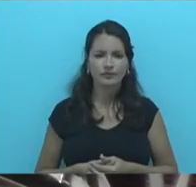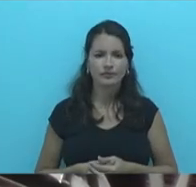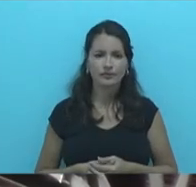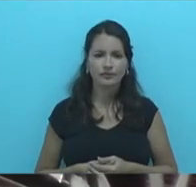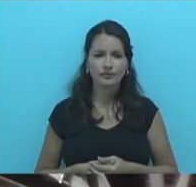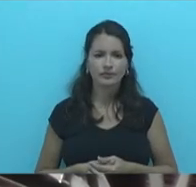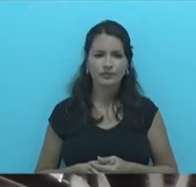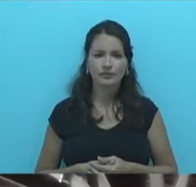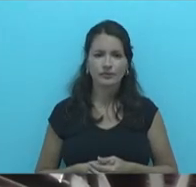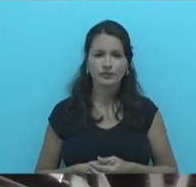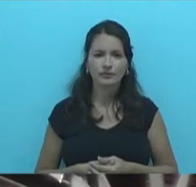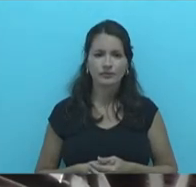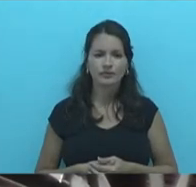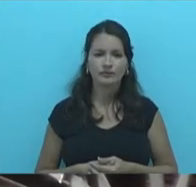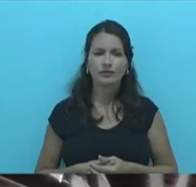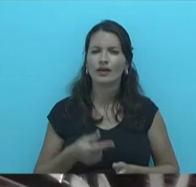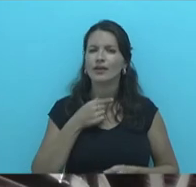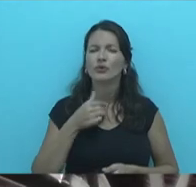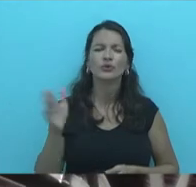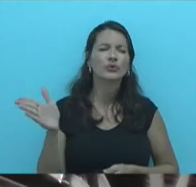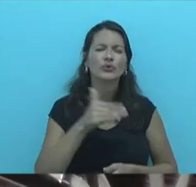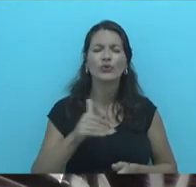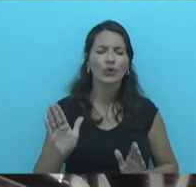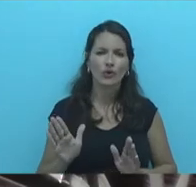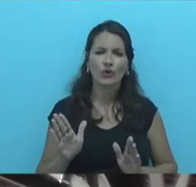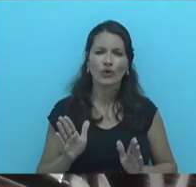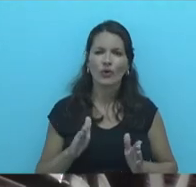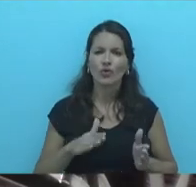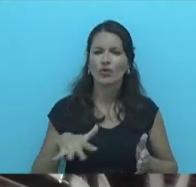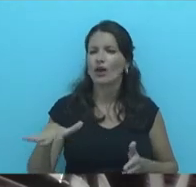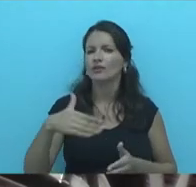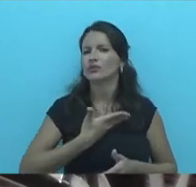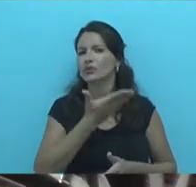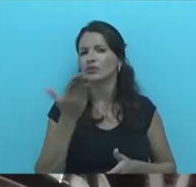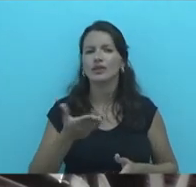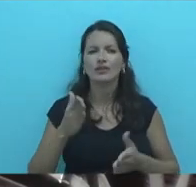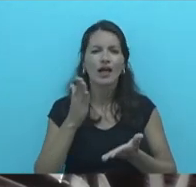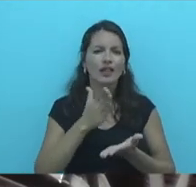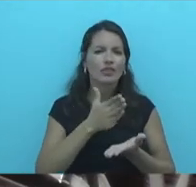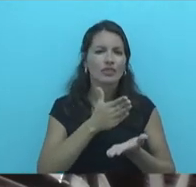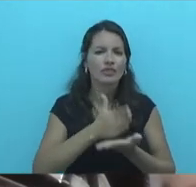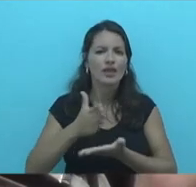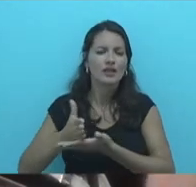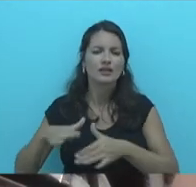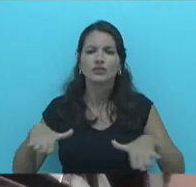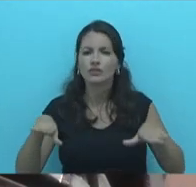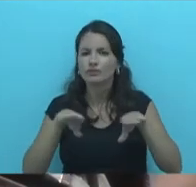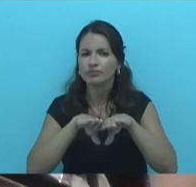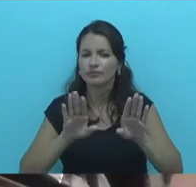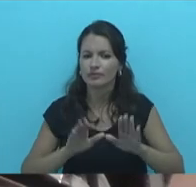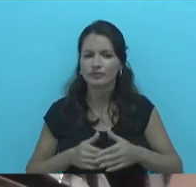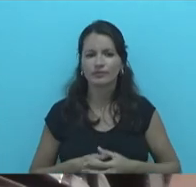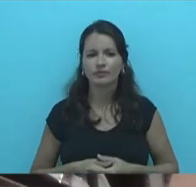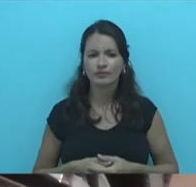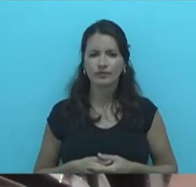es que esto se traslade a todos los sectores de la sociedad. Y quizás no